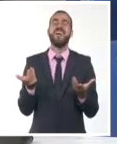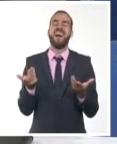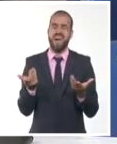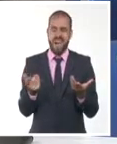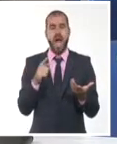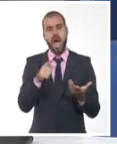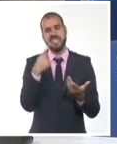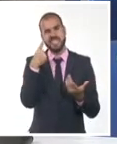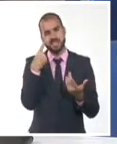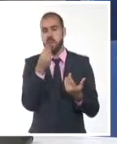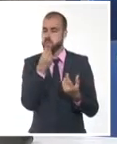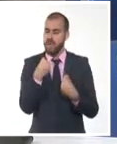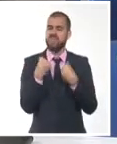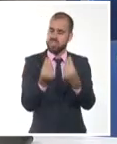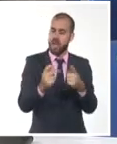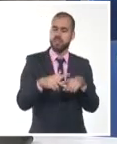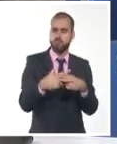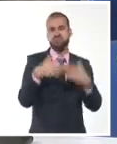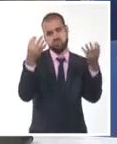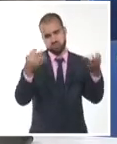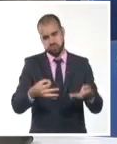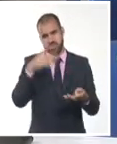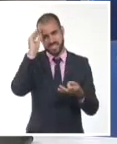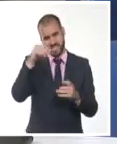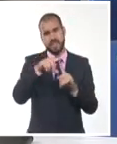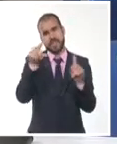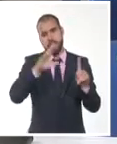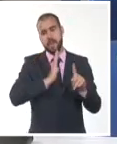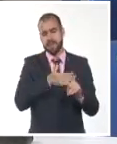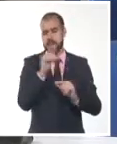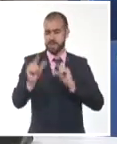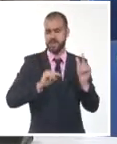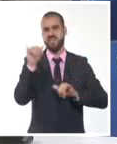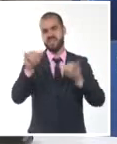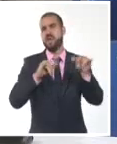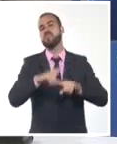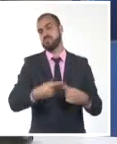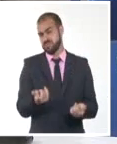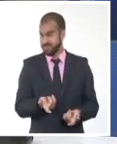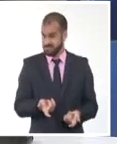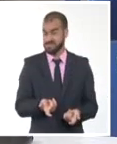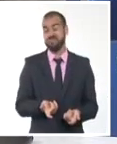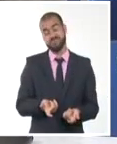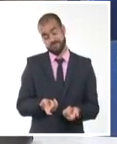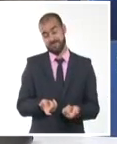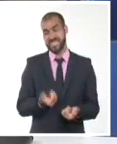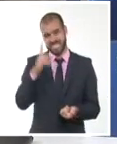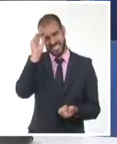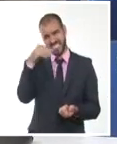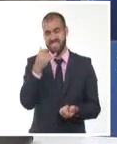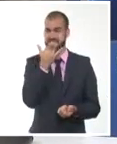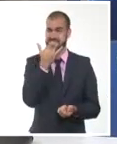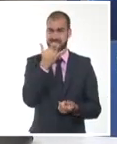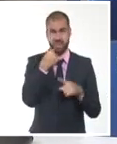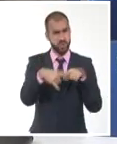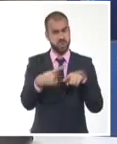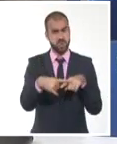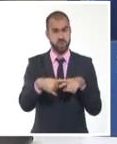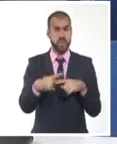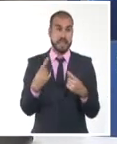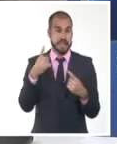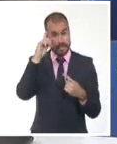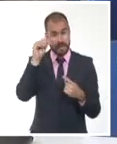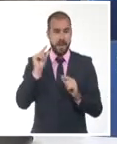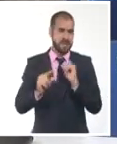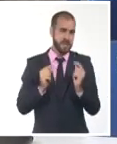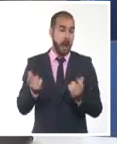las verdaderas soluciones al tema migratorio, unas soluciones que chocan con muchos intereses establecidos, con